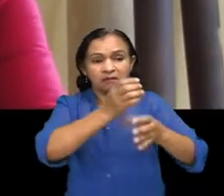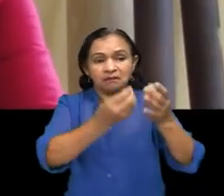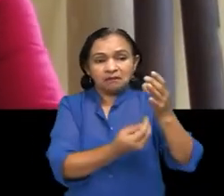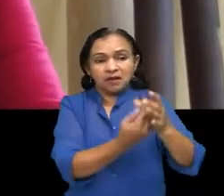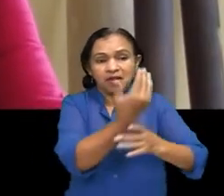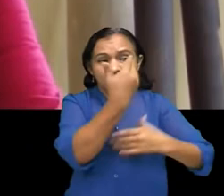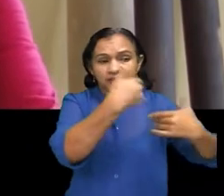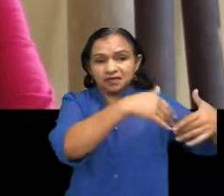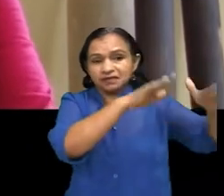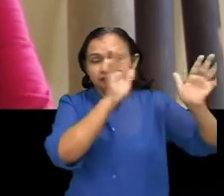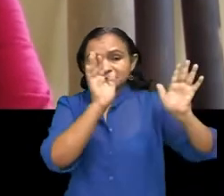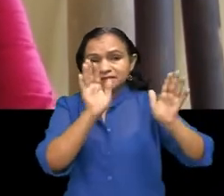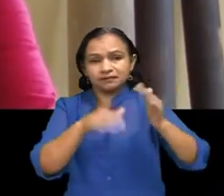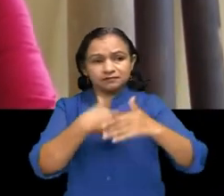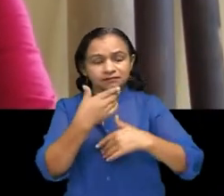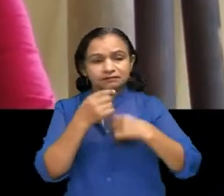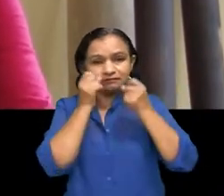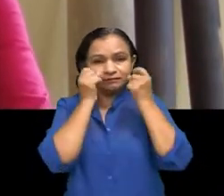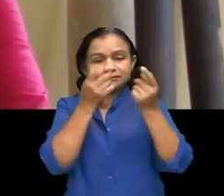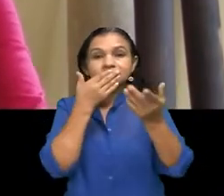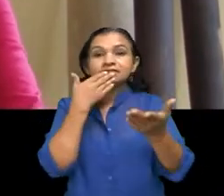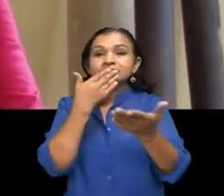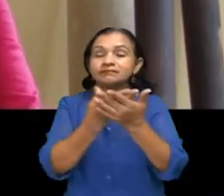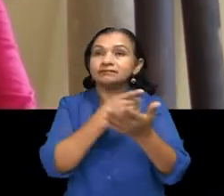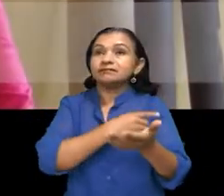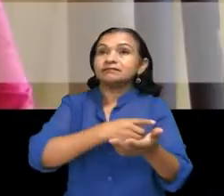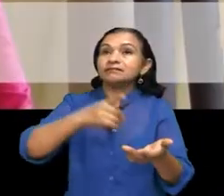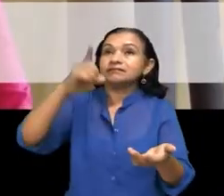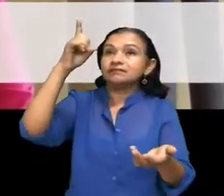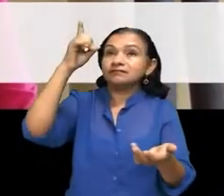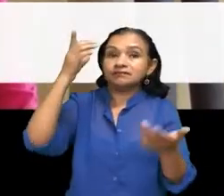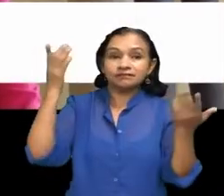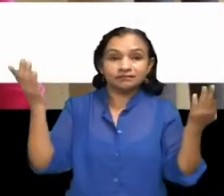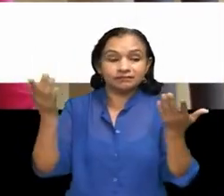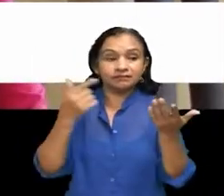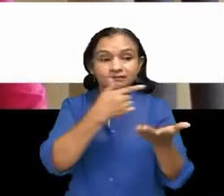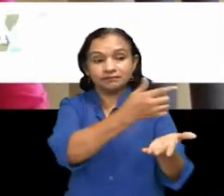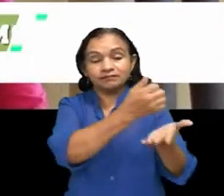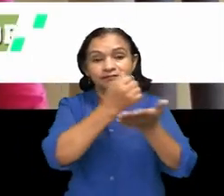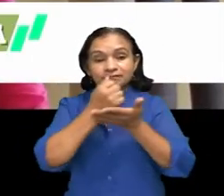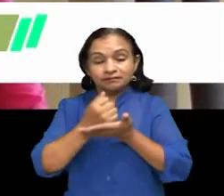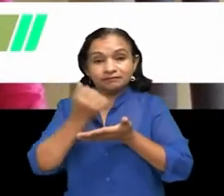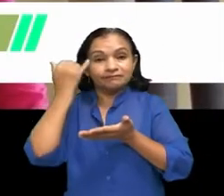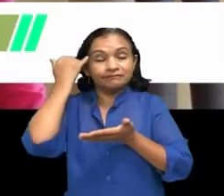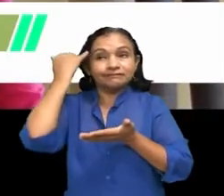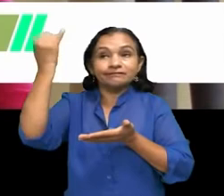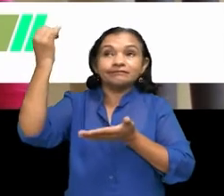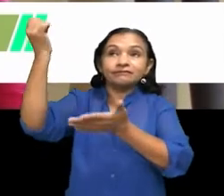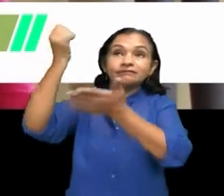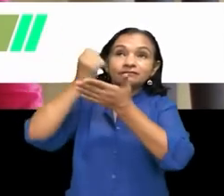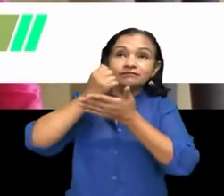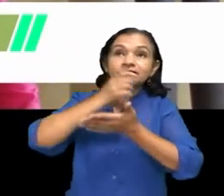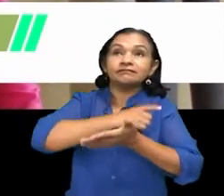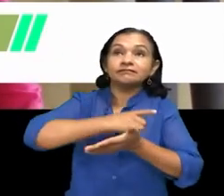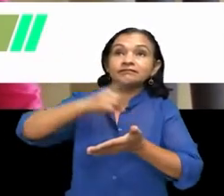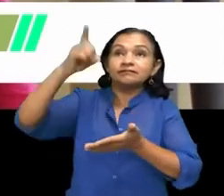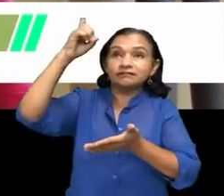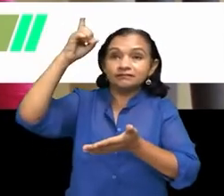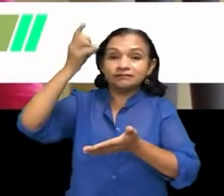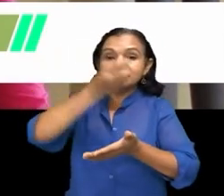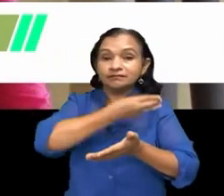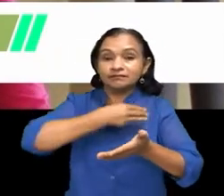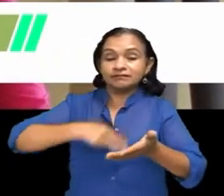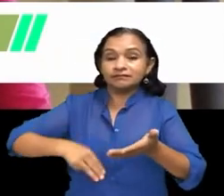Y al final de cuentas, pues, le doy gracias a Dios primeramente porque Él es el que nos da la sabiduría, nos da el entendimiento, y al Ministerio